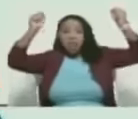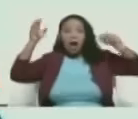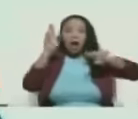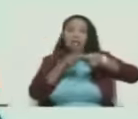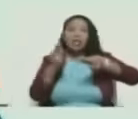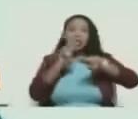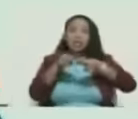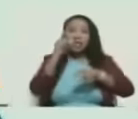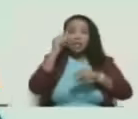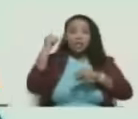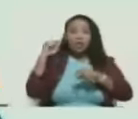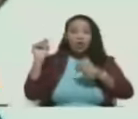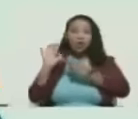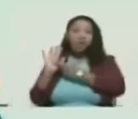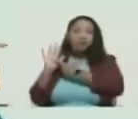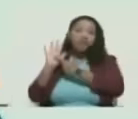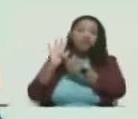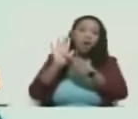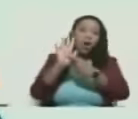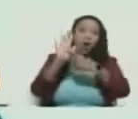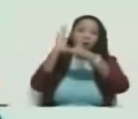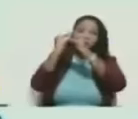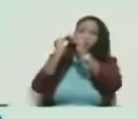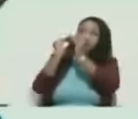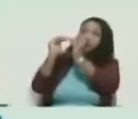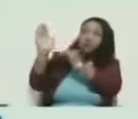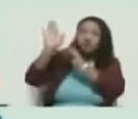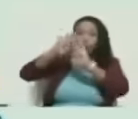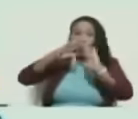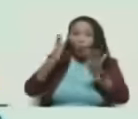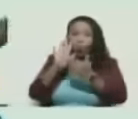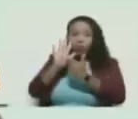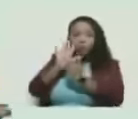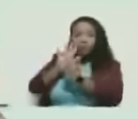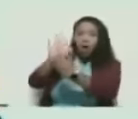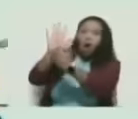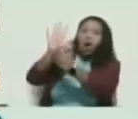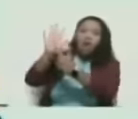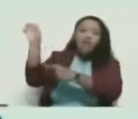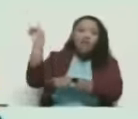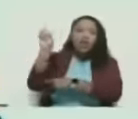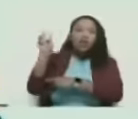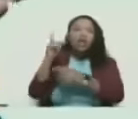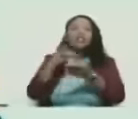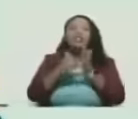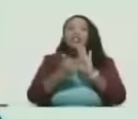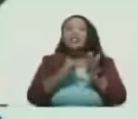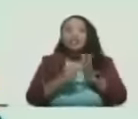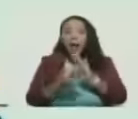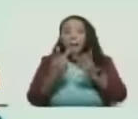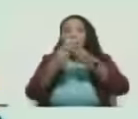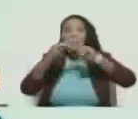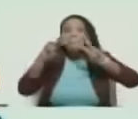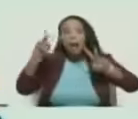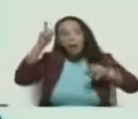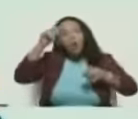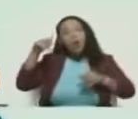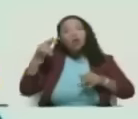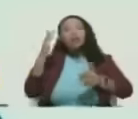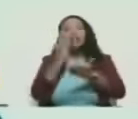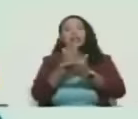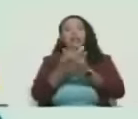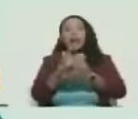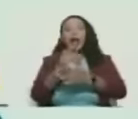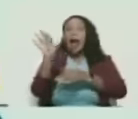nuestra patria, a decirle y enviarle un mensaje al mundo. Venezuela es un pueblo de paz. Venezuela es un pueblo que siempre elige el